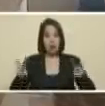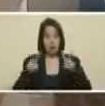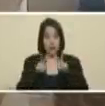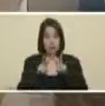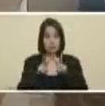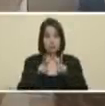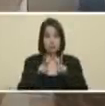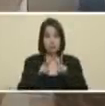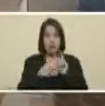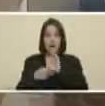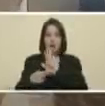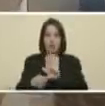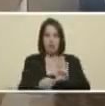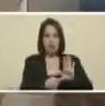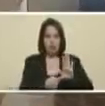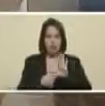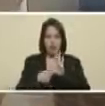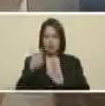en la demostración de un ser